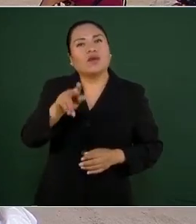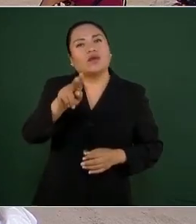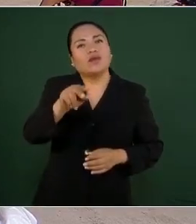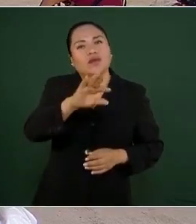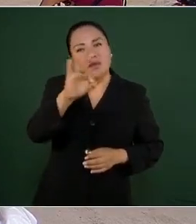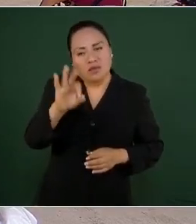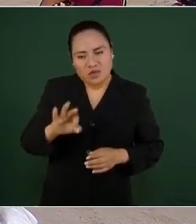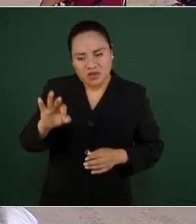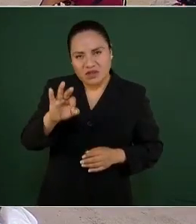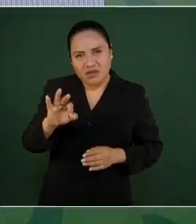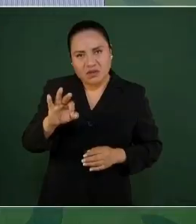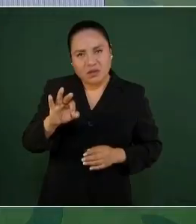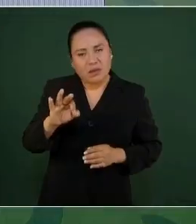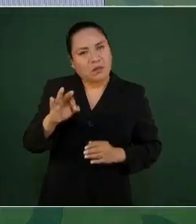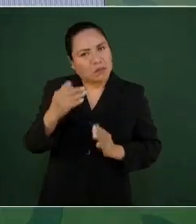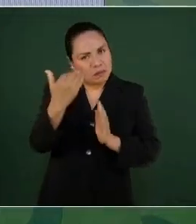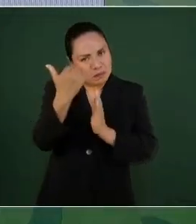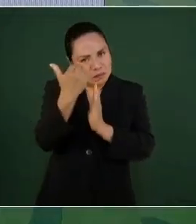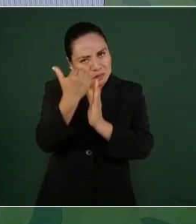¿80% menos en secuestro?